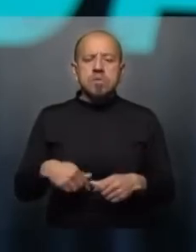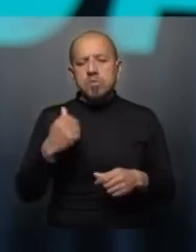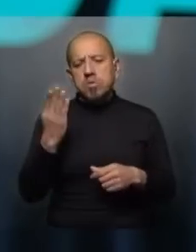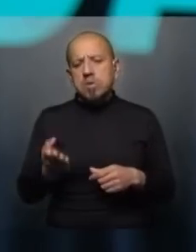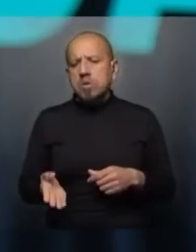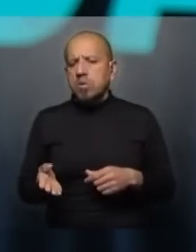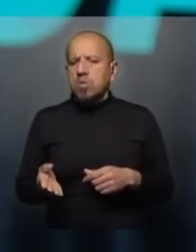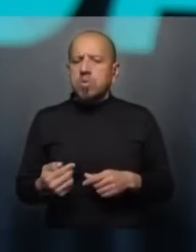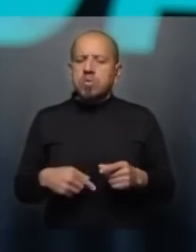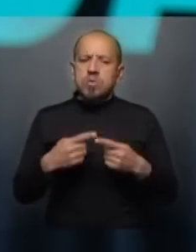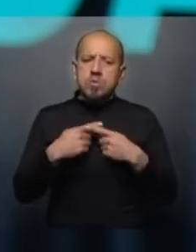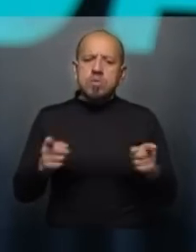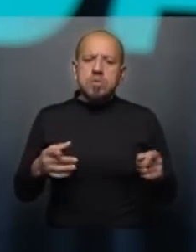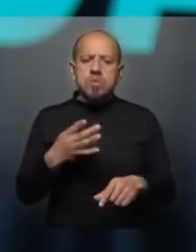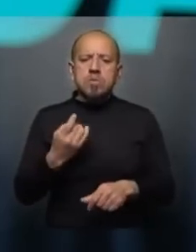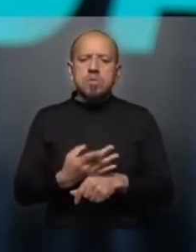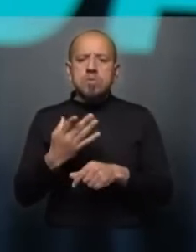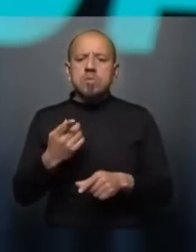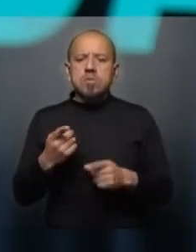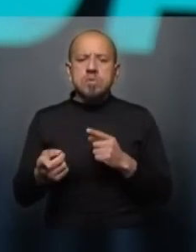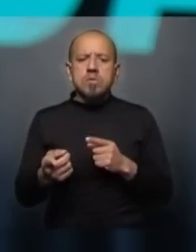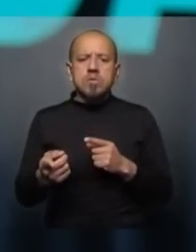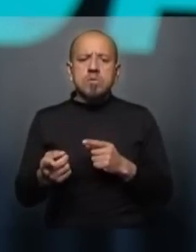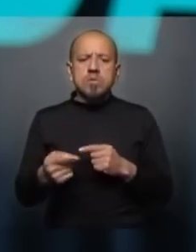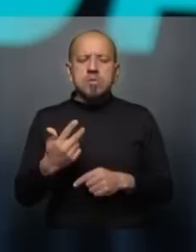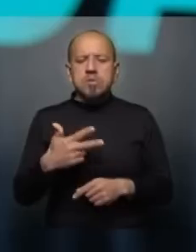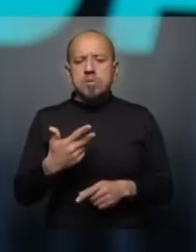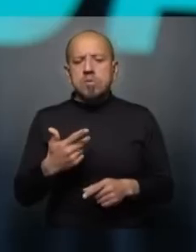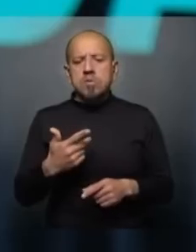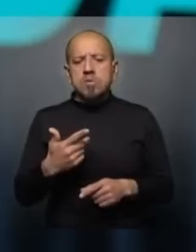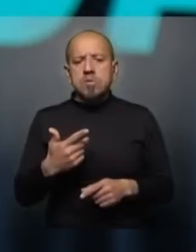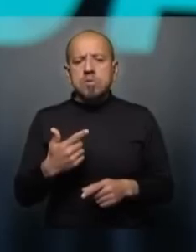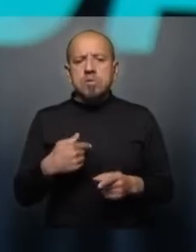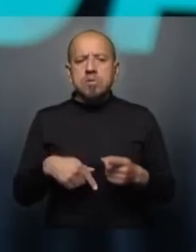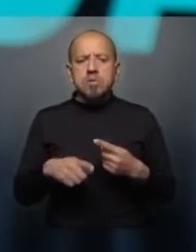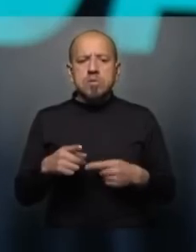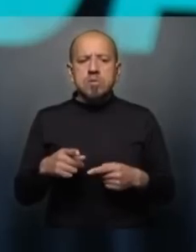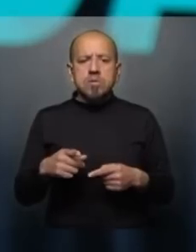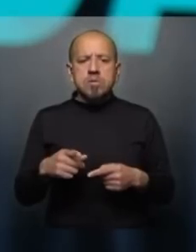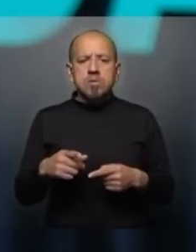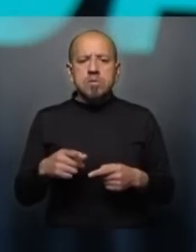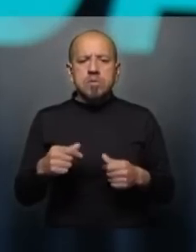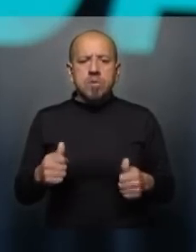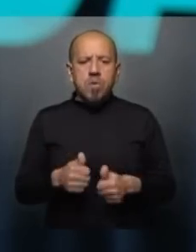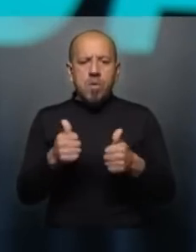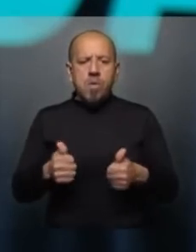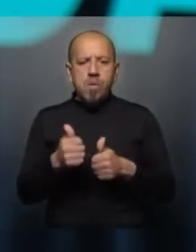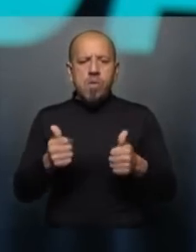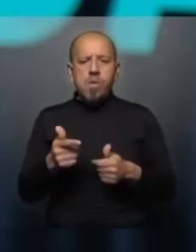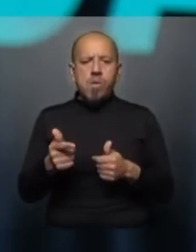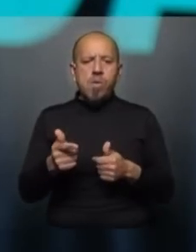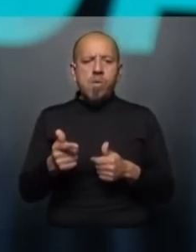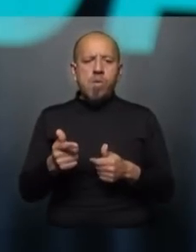distinta por parte de los profesionales que tiene que ver con la humanización en el trato y en la actividad asistencial